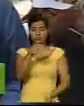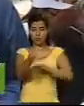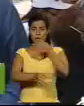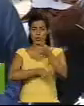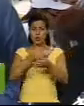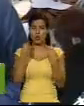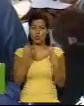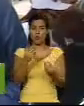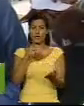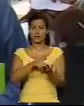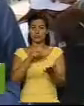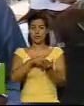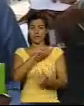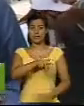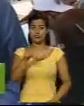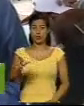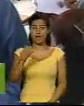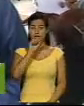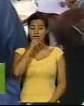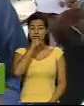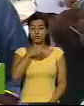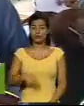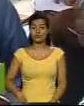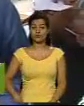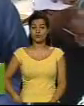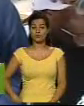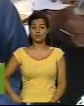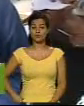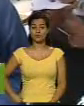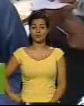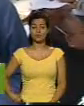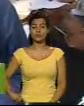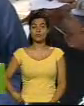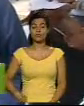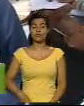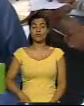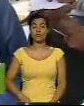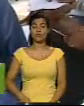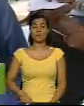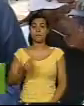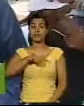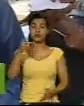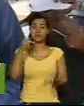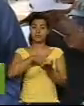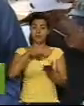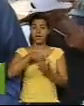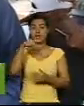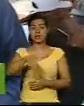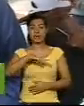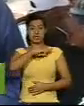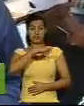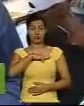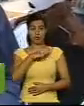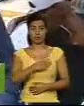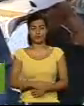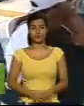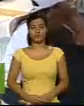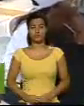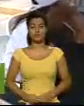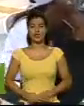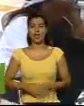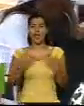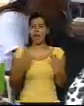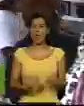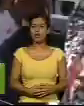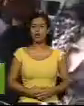la asistencia masiva de las personas de tercera edad a estos espacios para el registro de la gran misión en Amor Mayor. En esta oportunidad